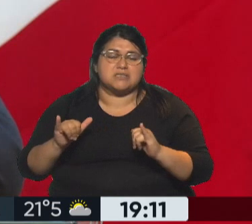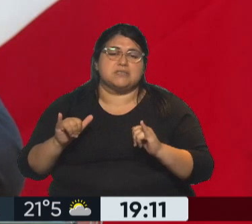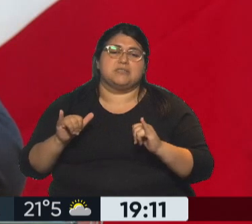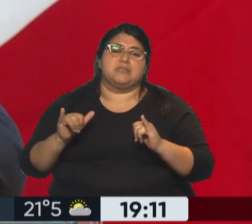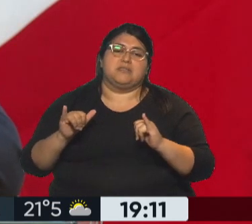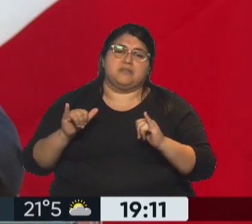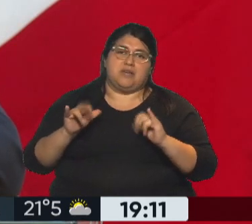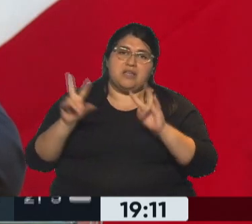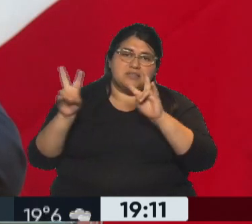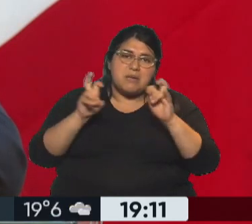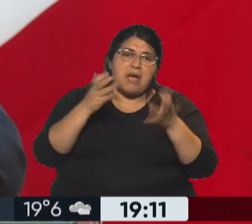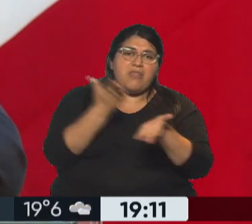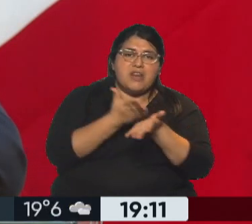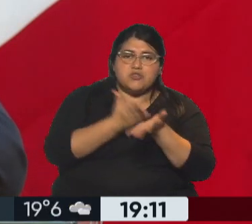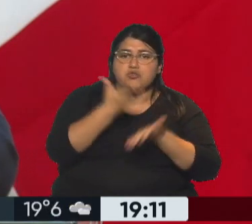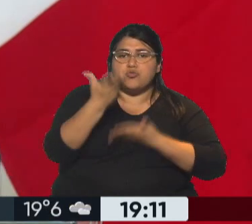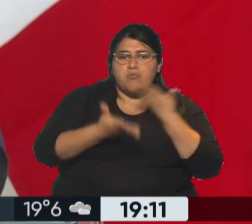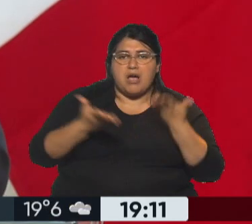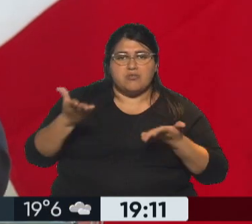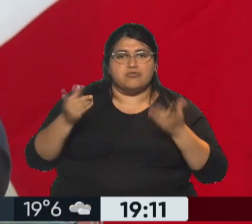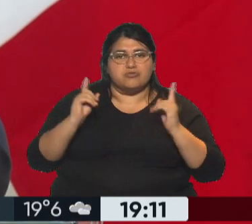temas vinculados a los derechos humanos también.